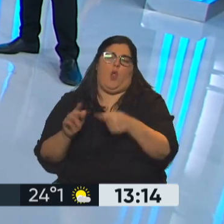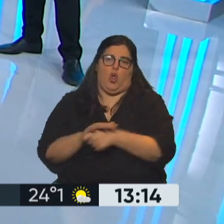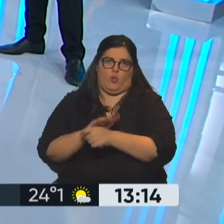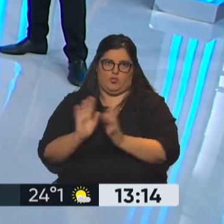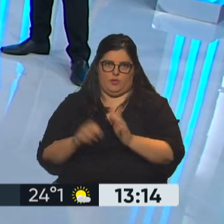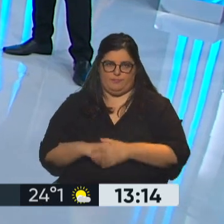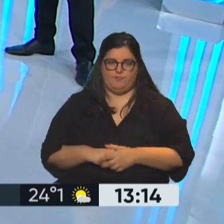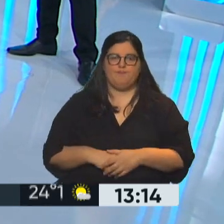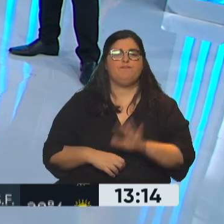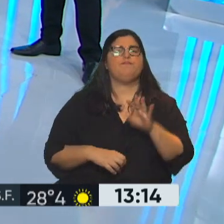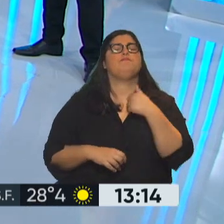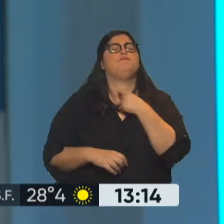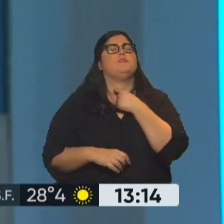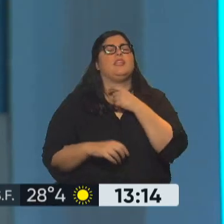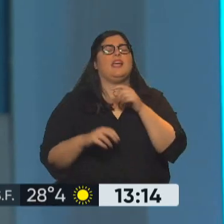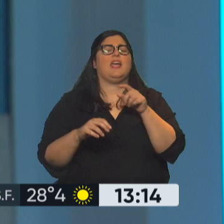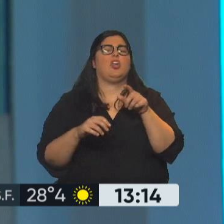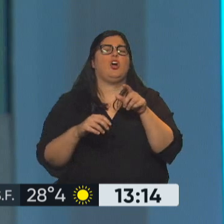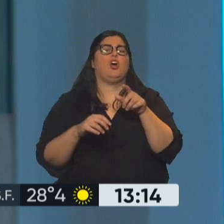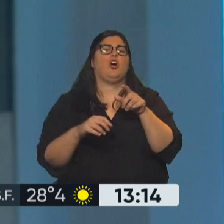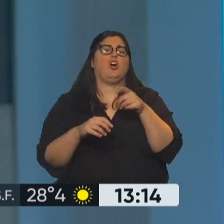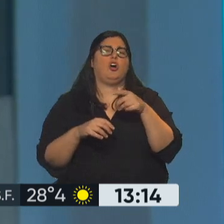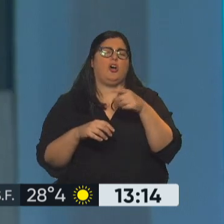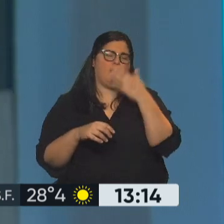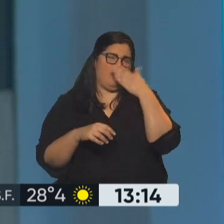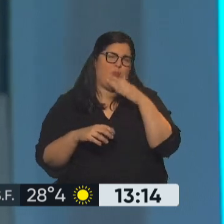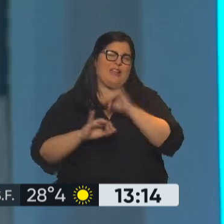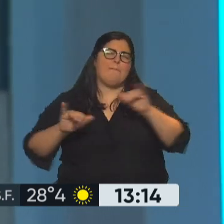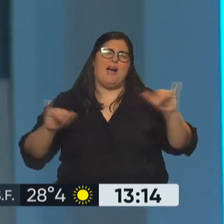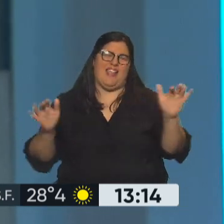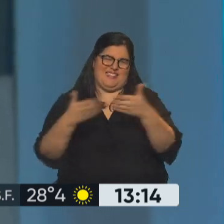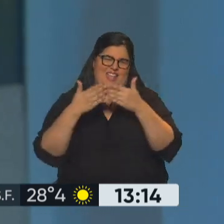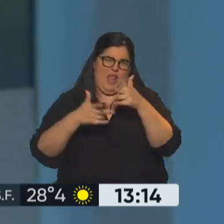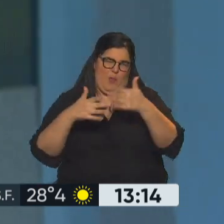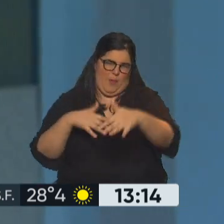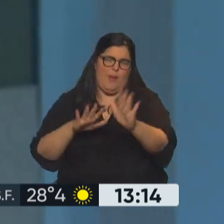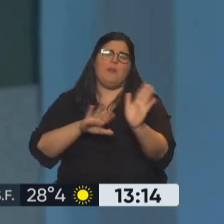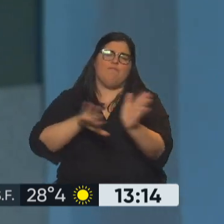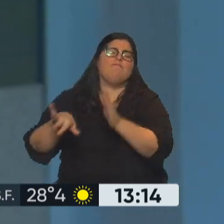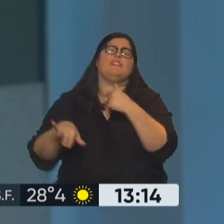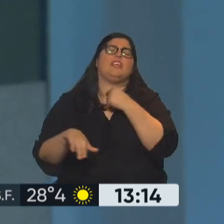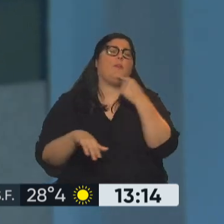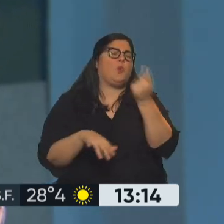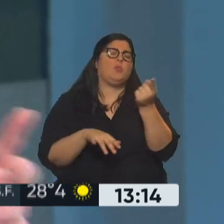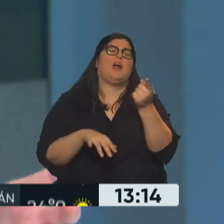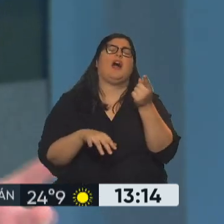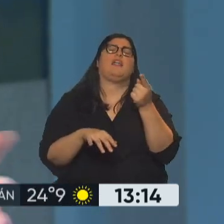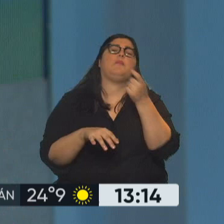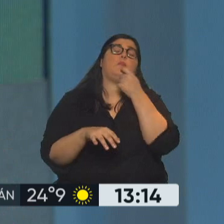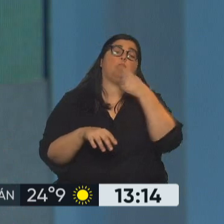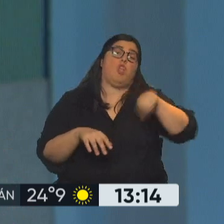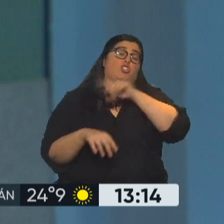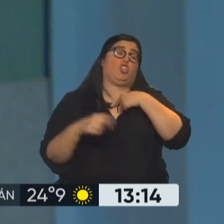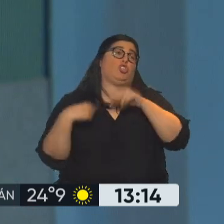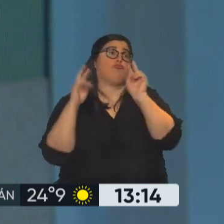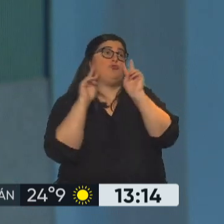Bueno, Marce, yo quería correr un poquito, vamos a hablar del final de la campaña y del debate, pero quería hacerte una pregunta que es algo que tal vez para quienes observamos